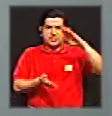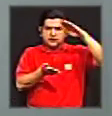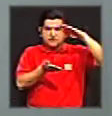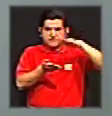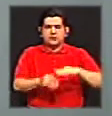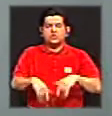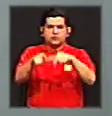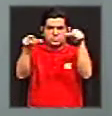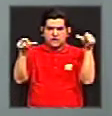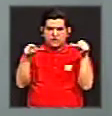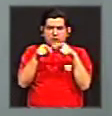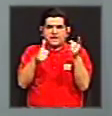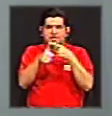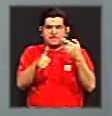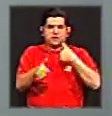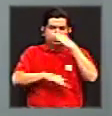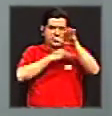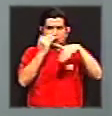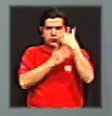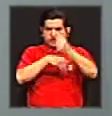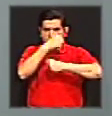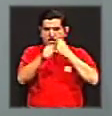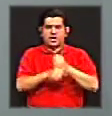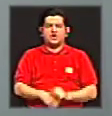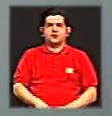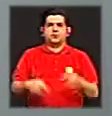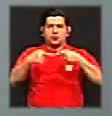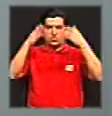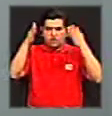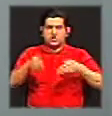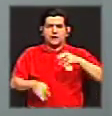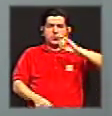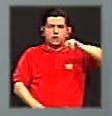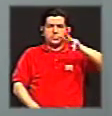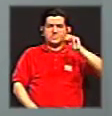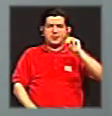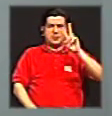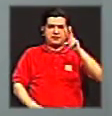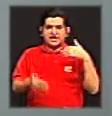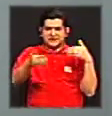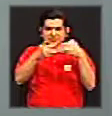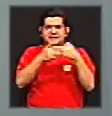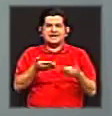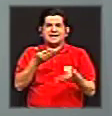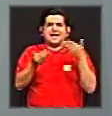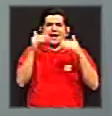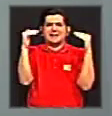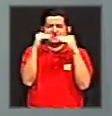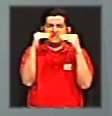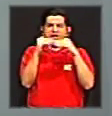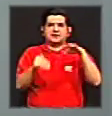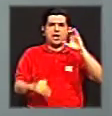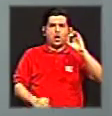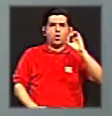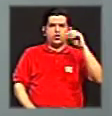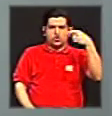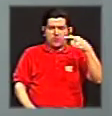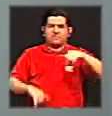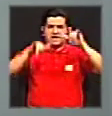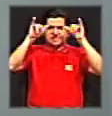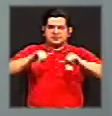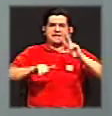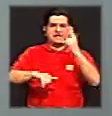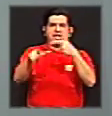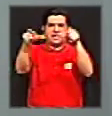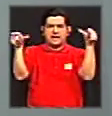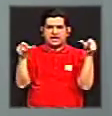primera posición que ostentó todo el año. El opositor José María Villalta se le acerca en virtual empate y Otto Guevara se ancla en el tercer